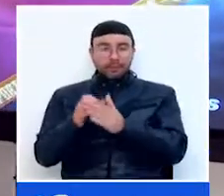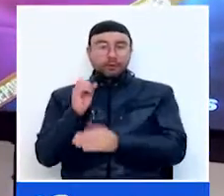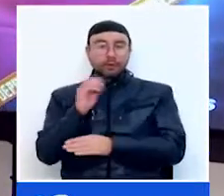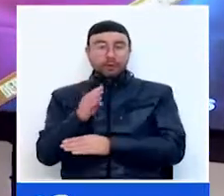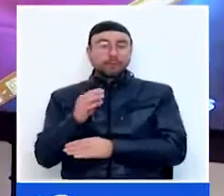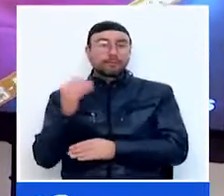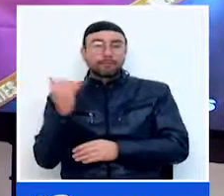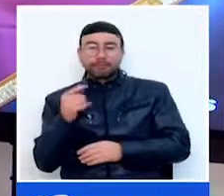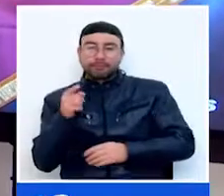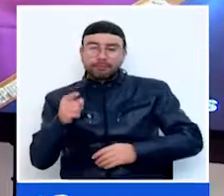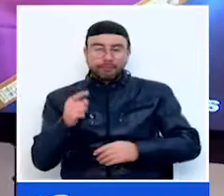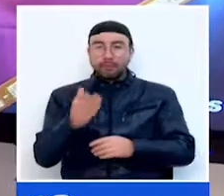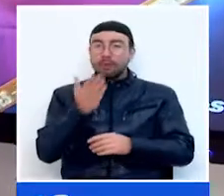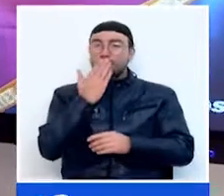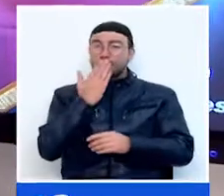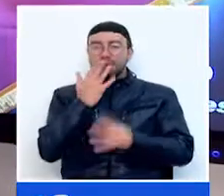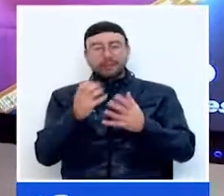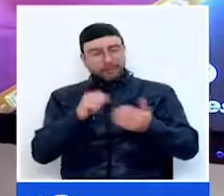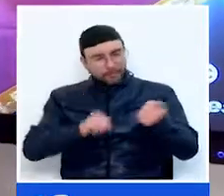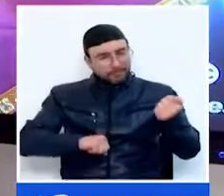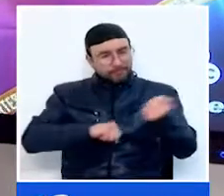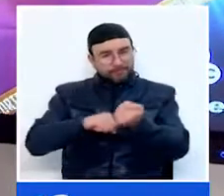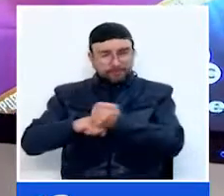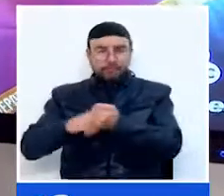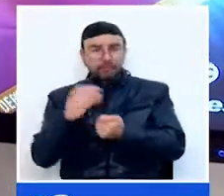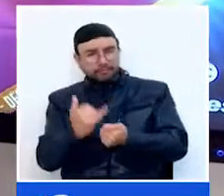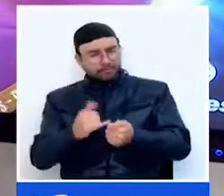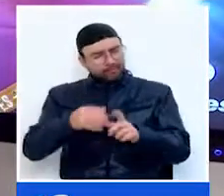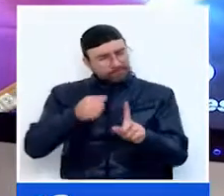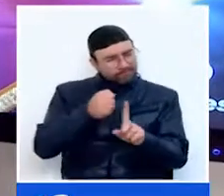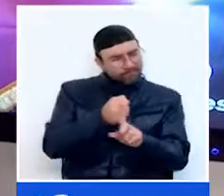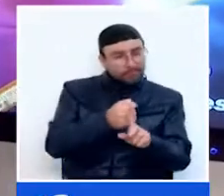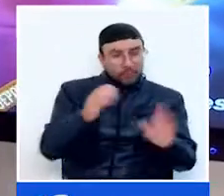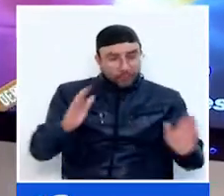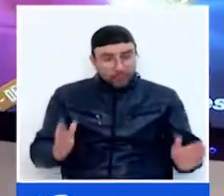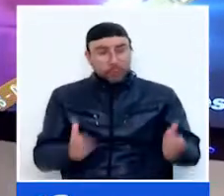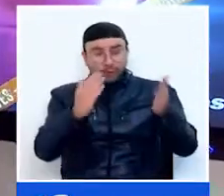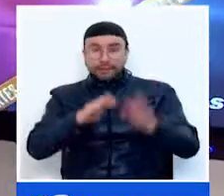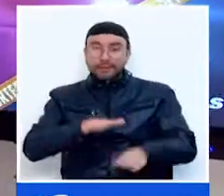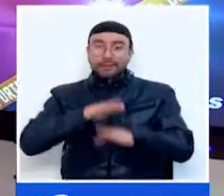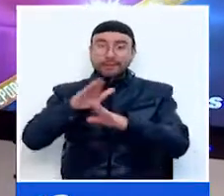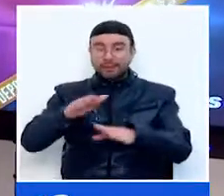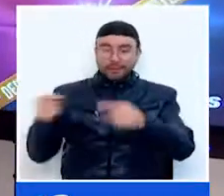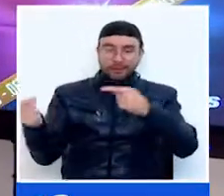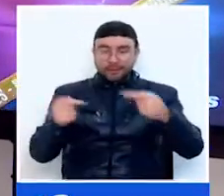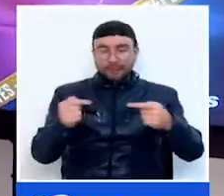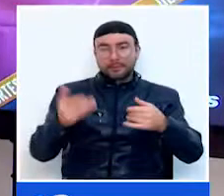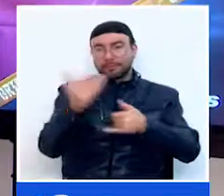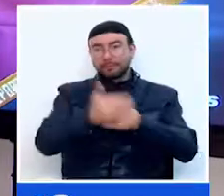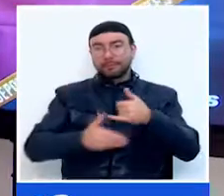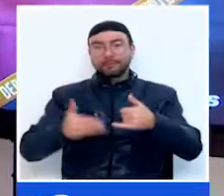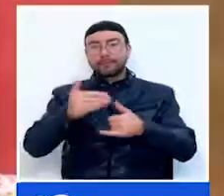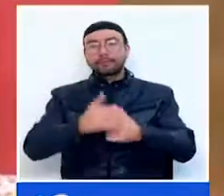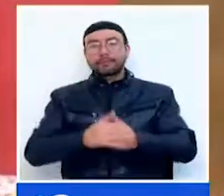la cual se quiere motivar a sus integrantes para que dejen por todo lo alto el nombre del departamento en competencias de carácter nacional.